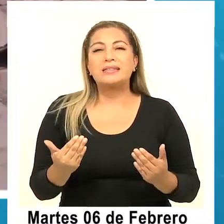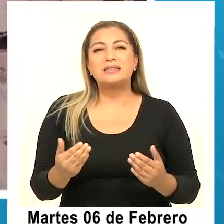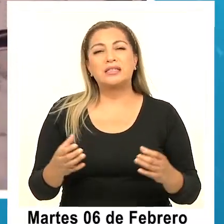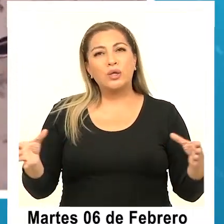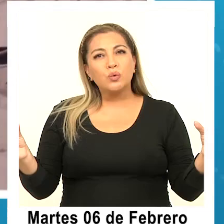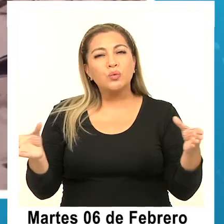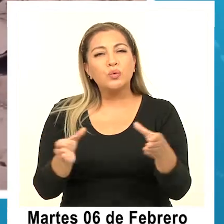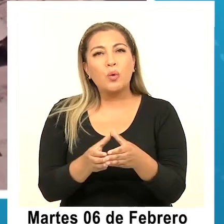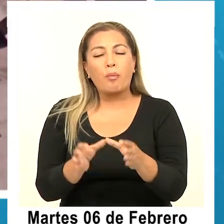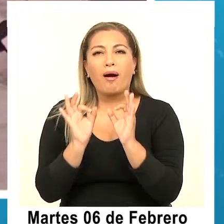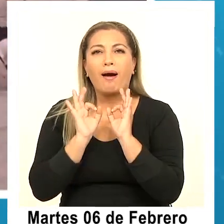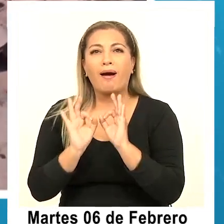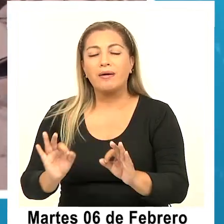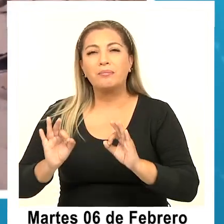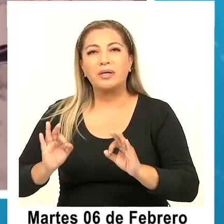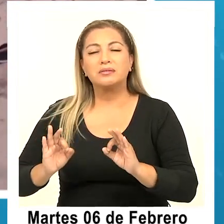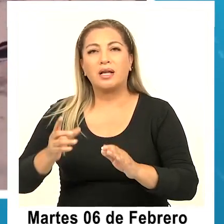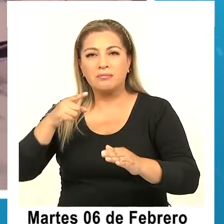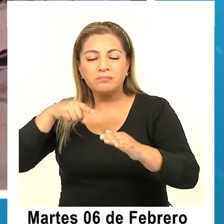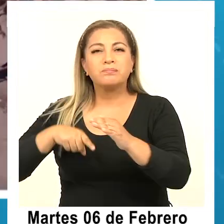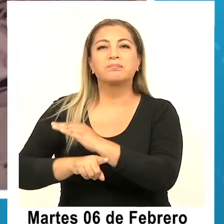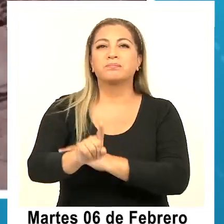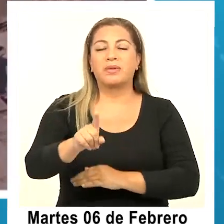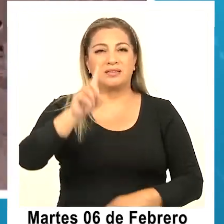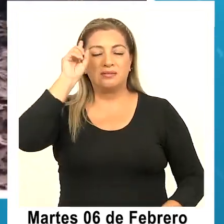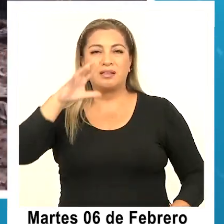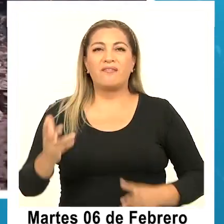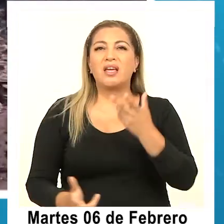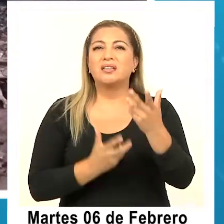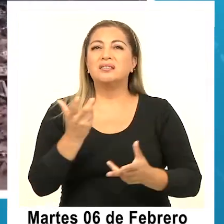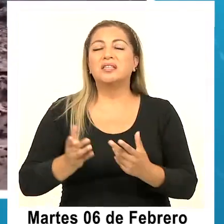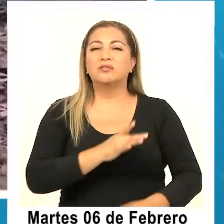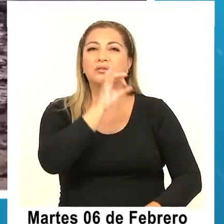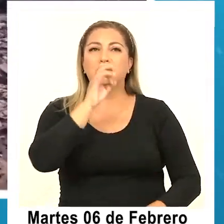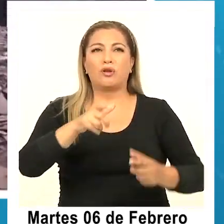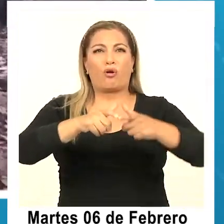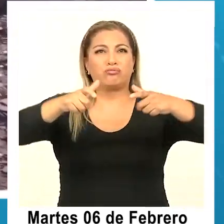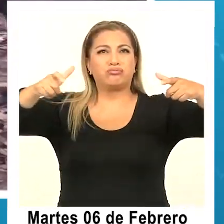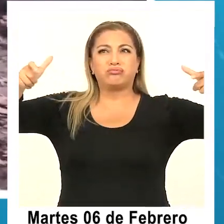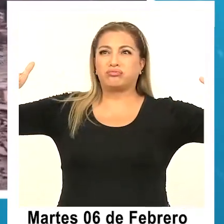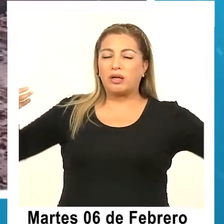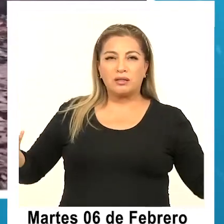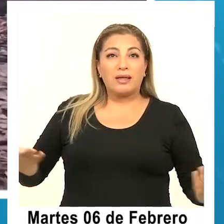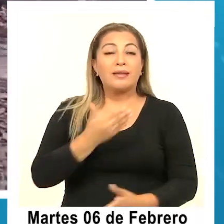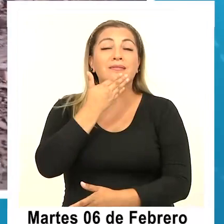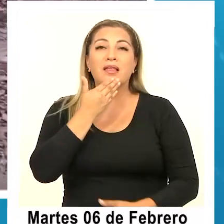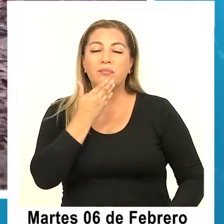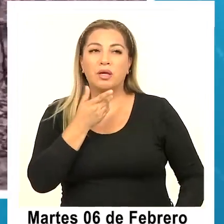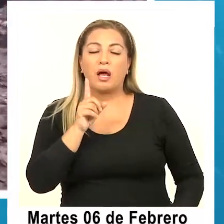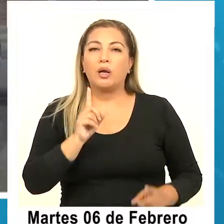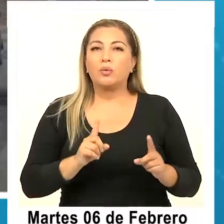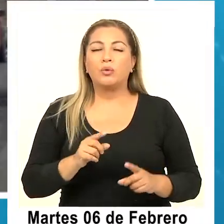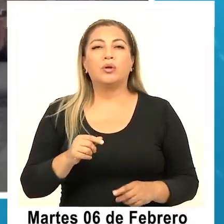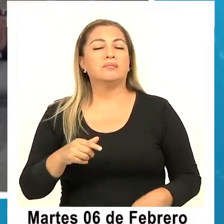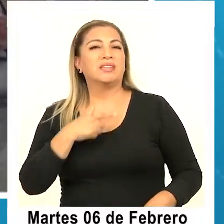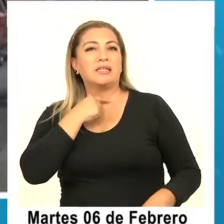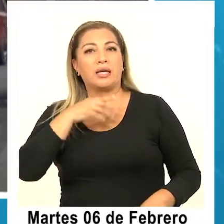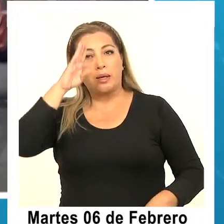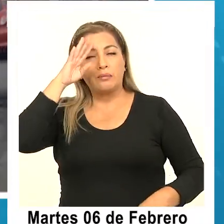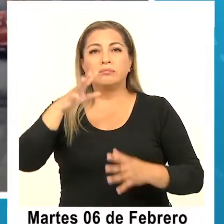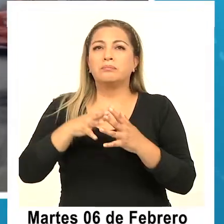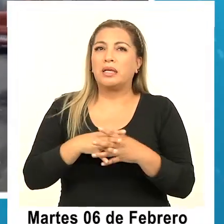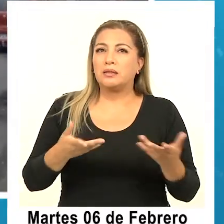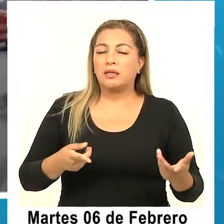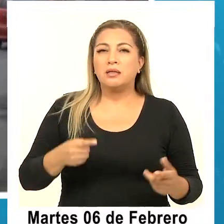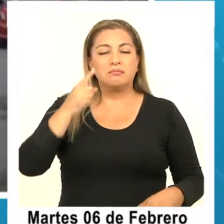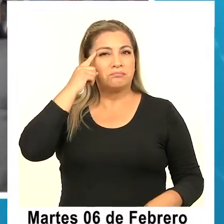fuerza especial para intervenir, sabiendo que los incendios en Chile son de unas proporciones dantescas? Justamente, si se quiere involucrar a los militares, ¿por qué no